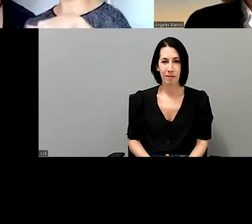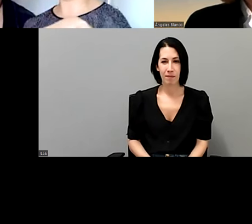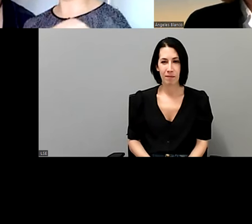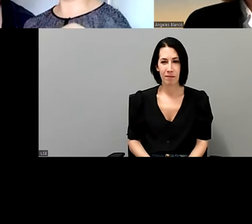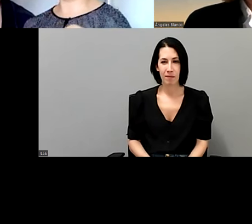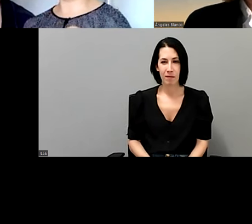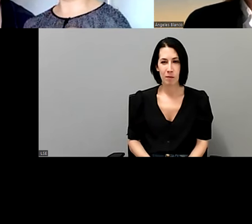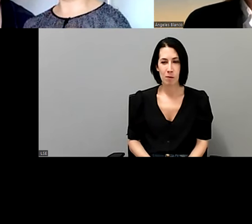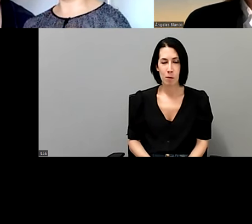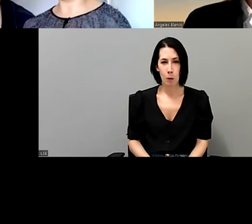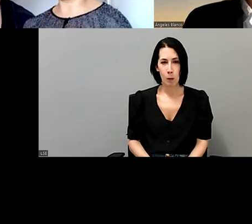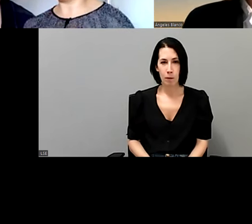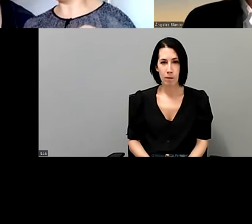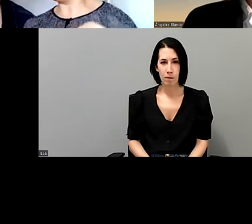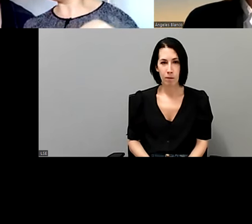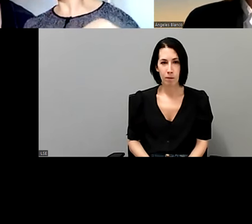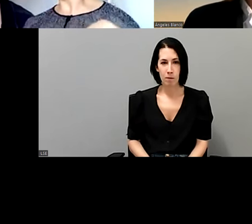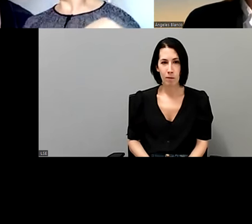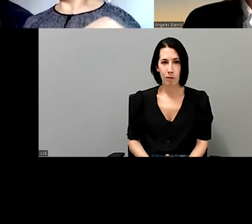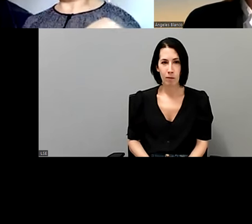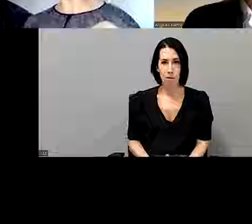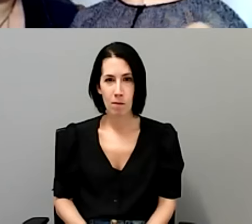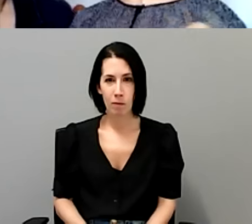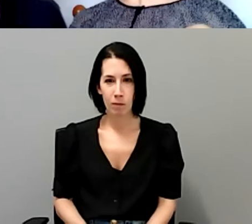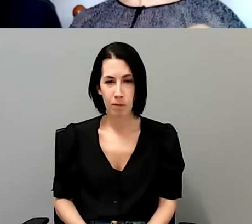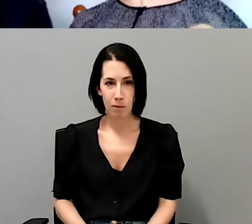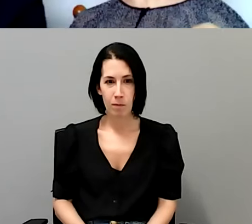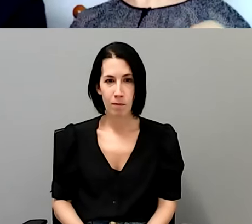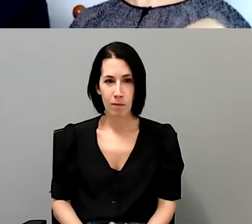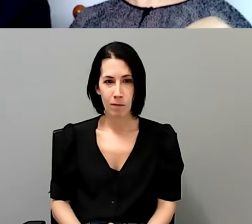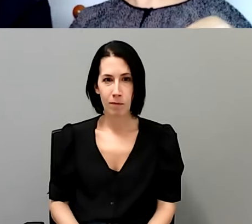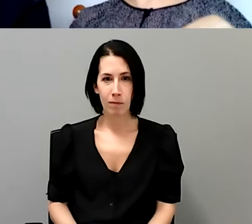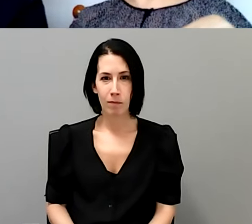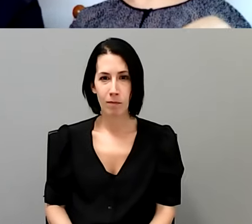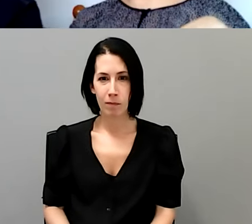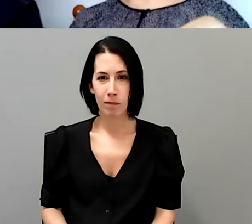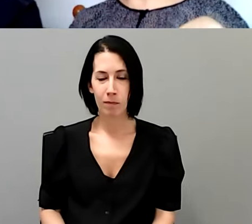Gracias.